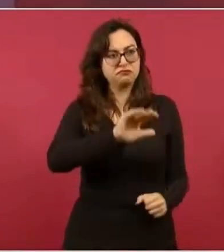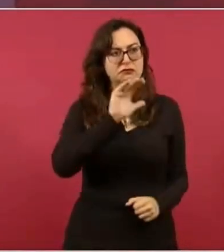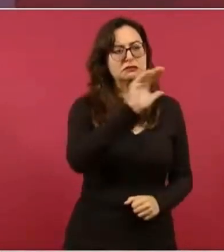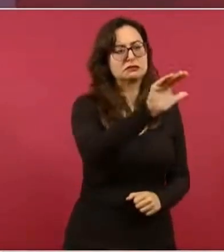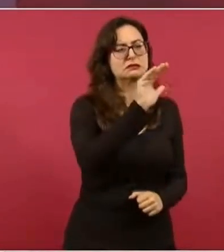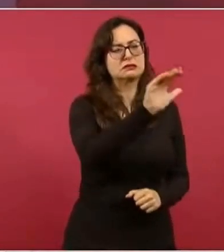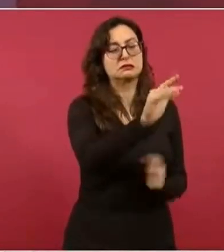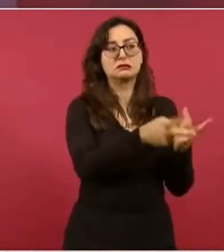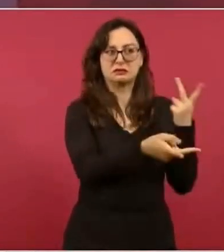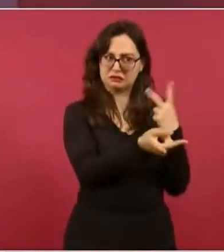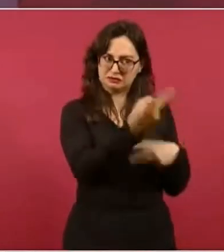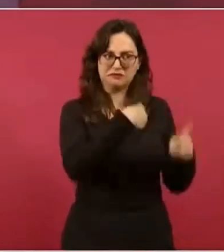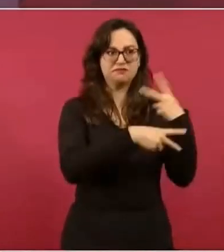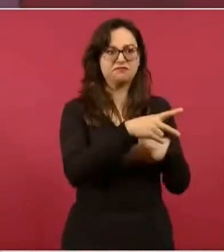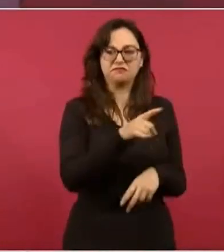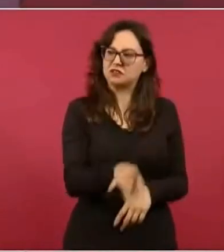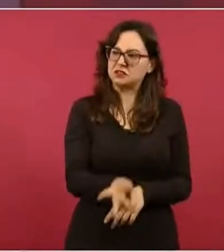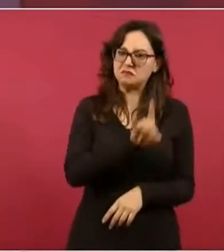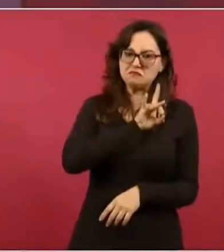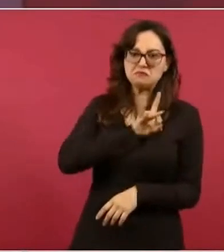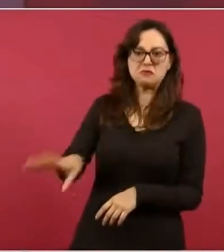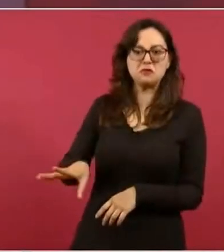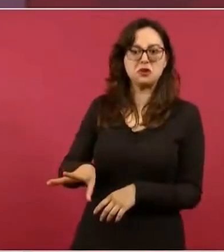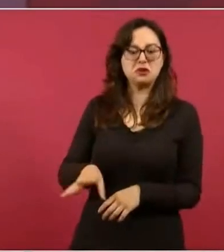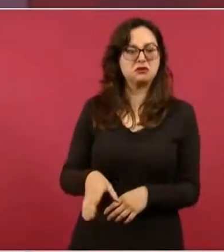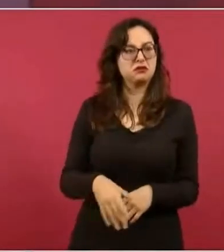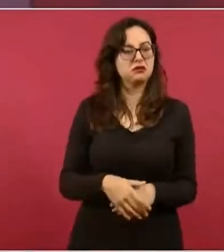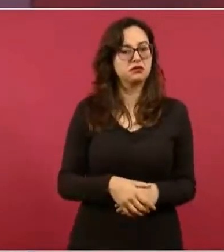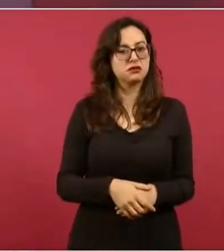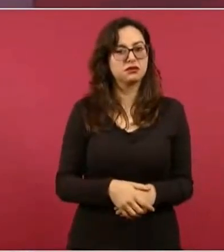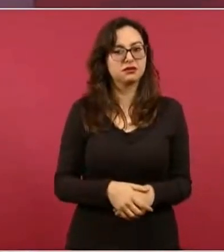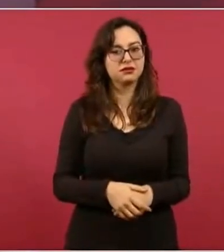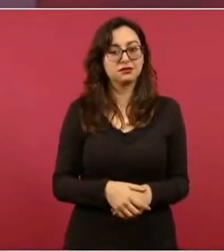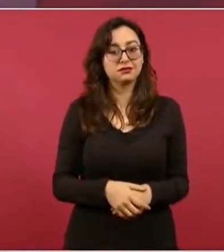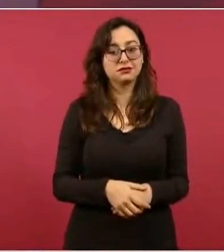para establecer un imperio